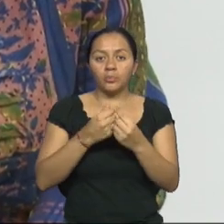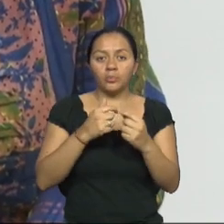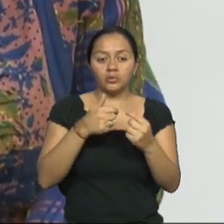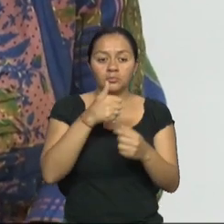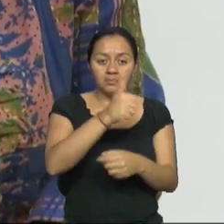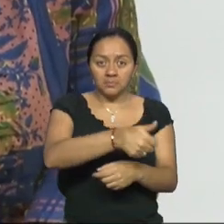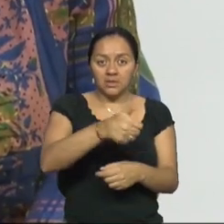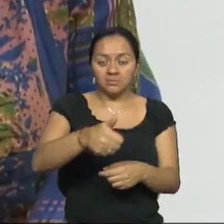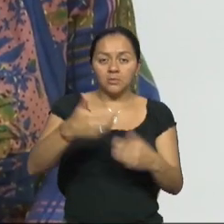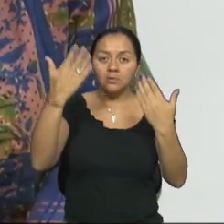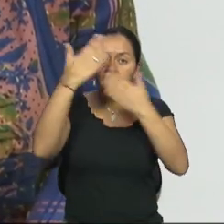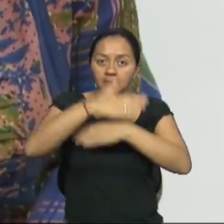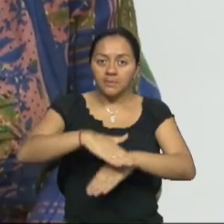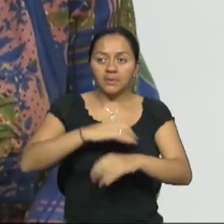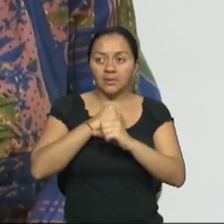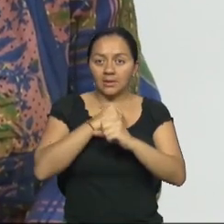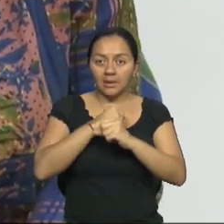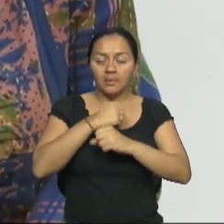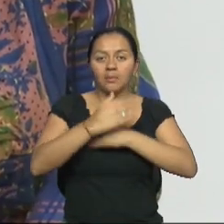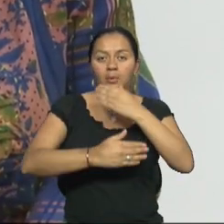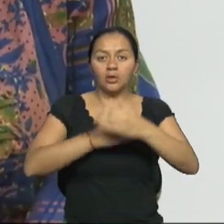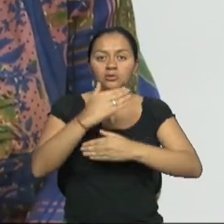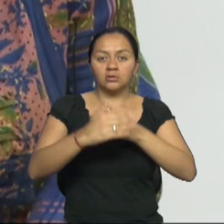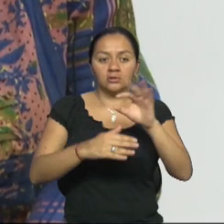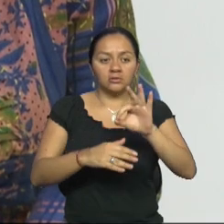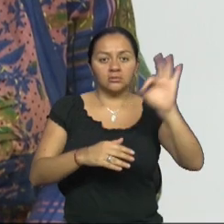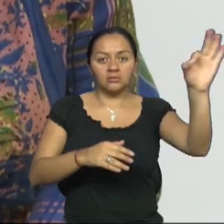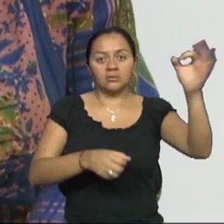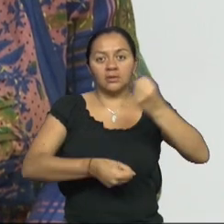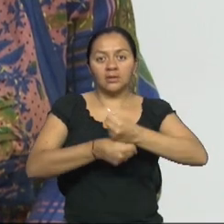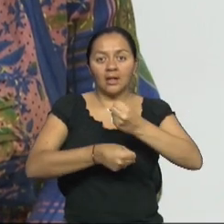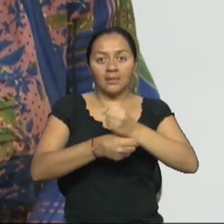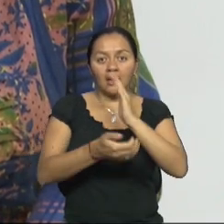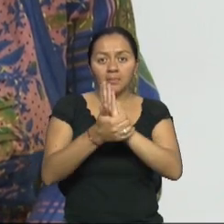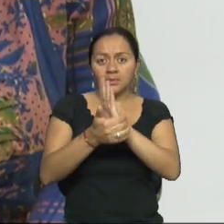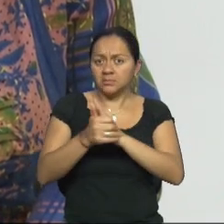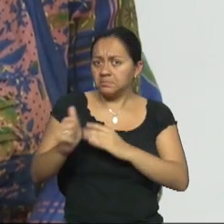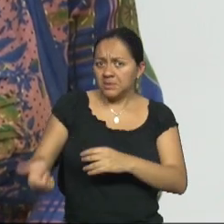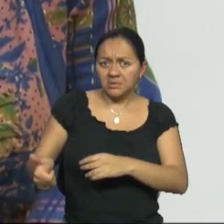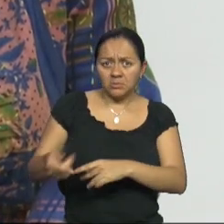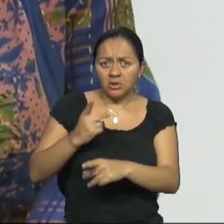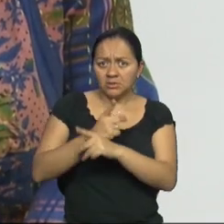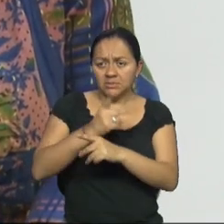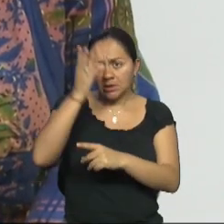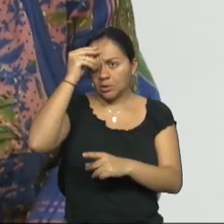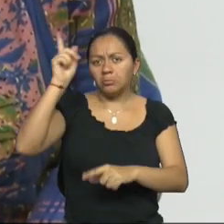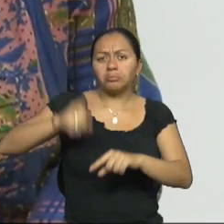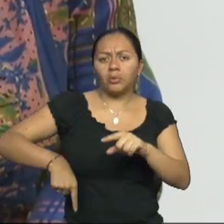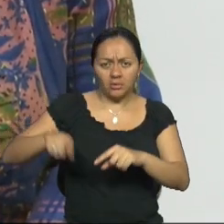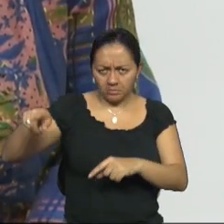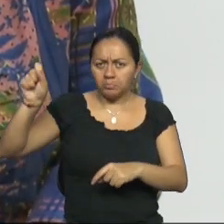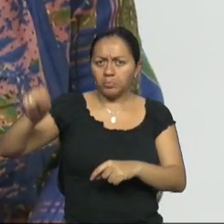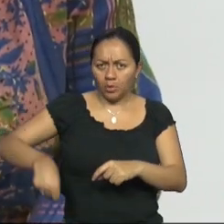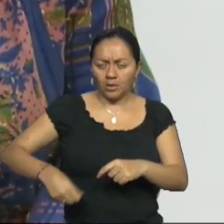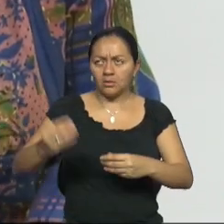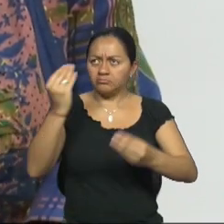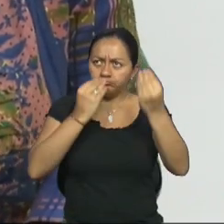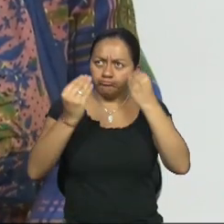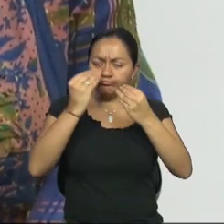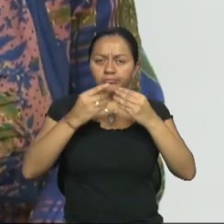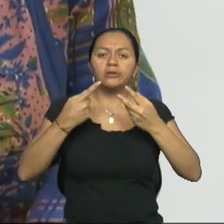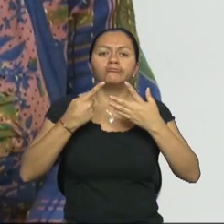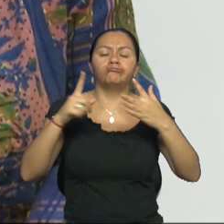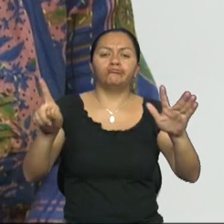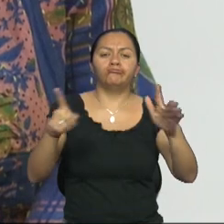que culminan también en procesos laborales, de capacitación laboral y microempresas. Emprendimientos.